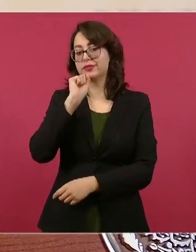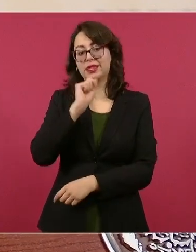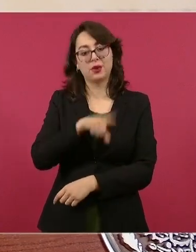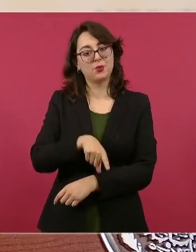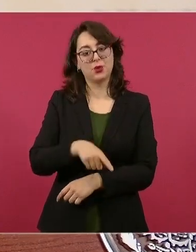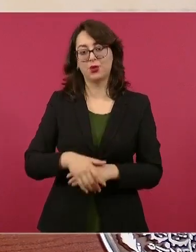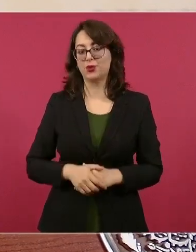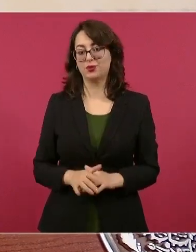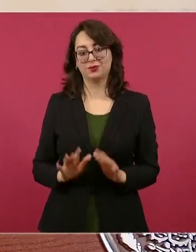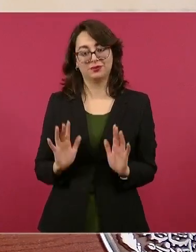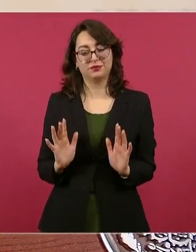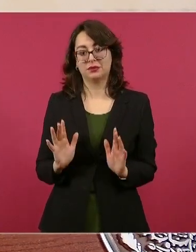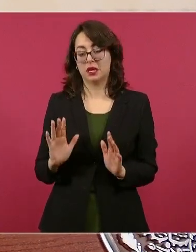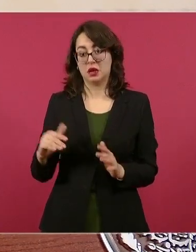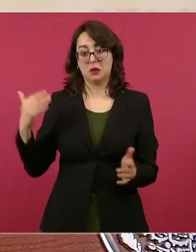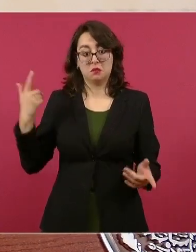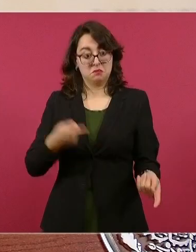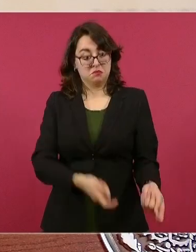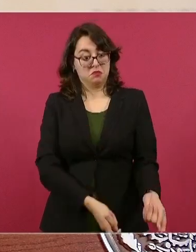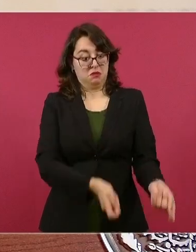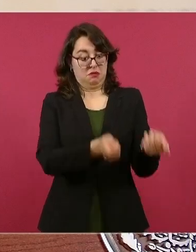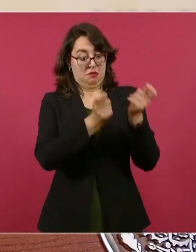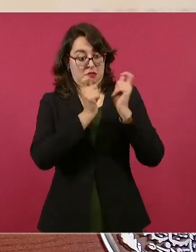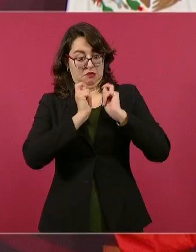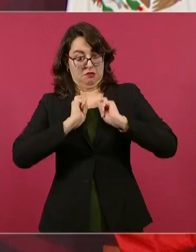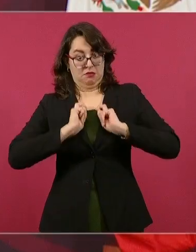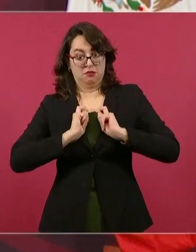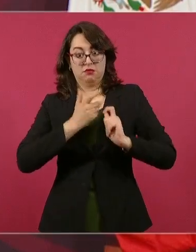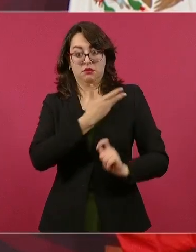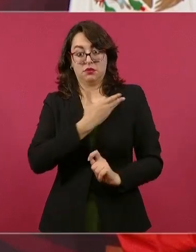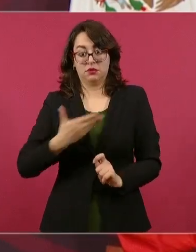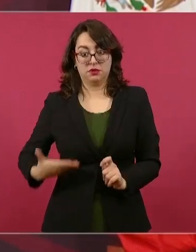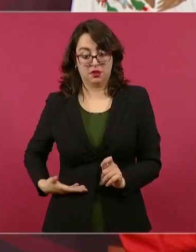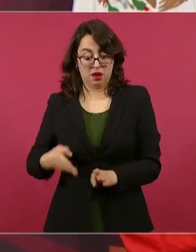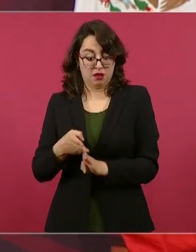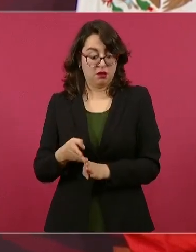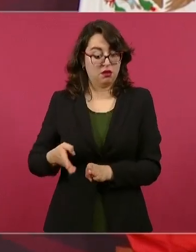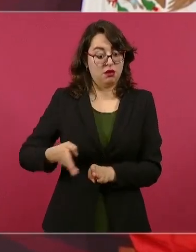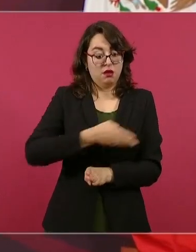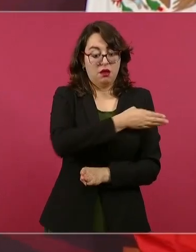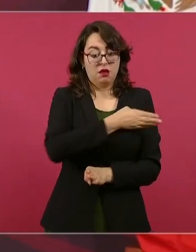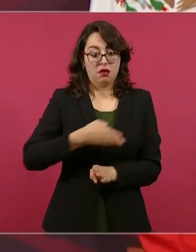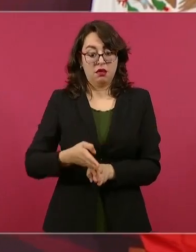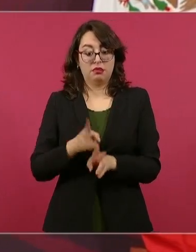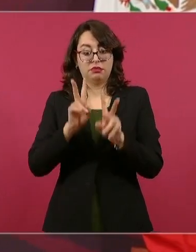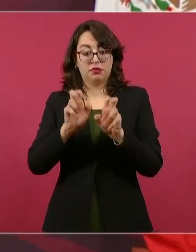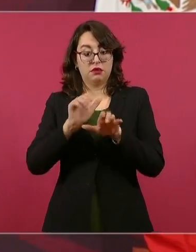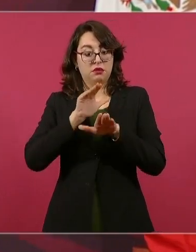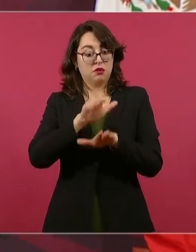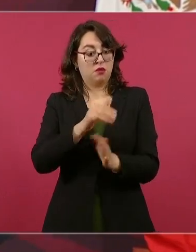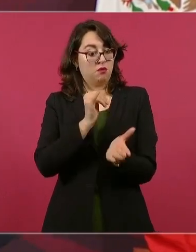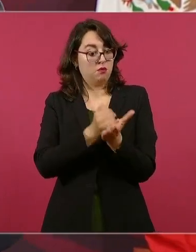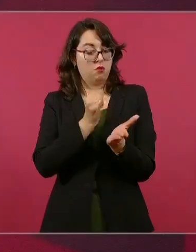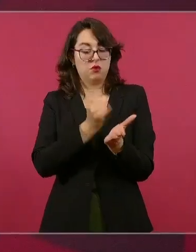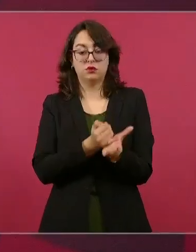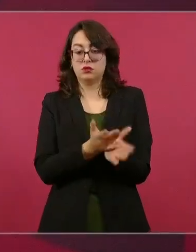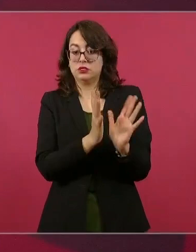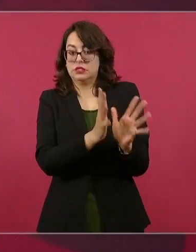Hacienda cada vez, la Secretaría de Hacienda cada vez que se presenta el proyecto de